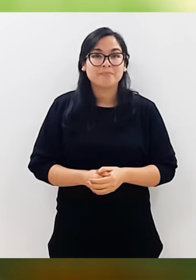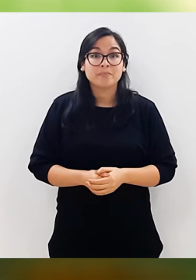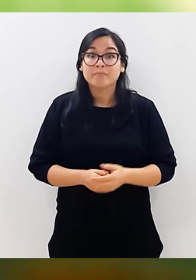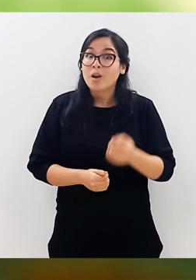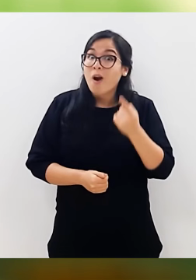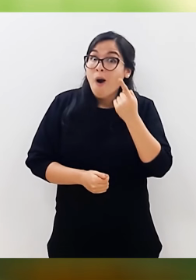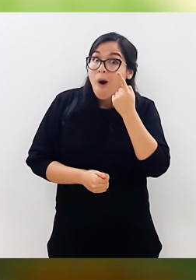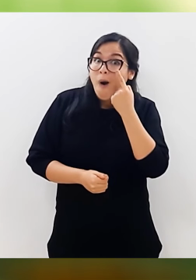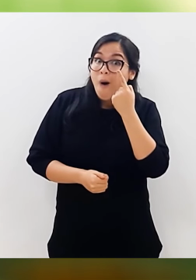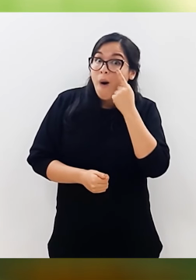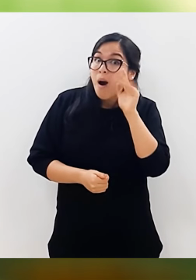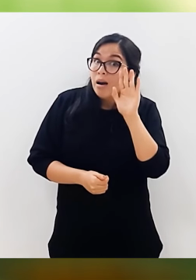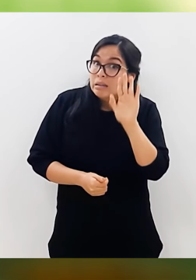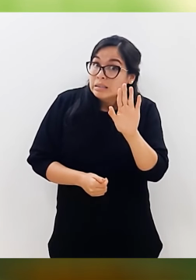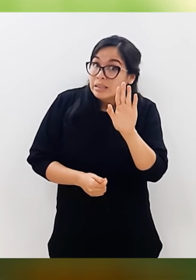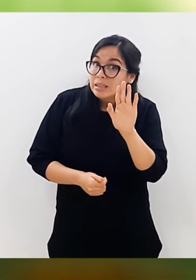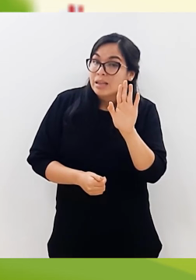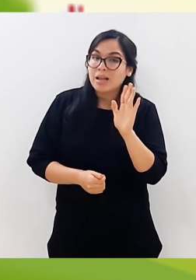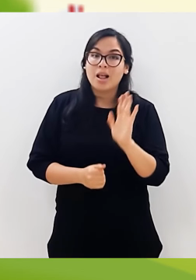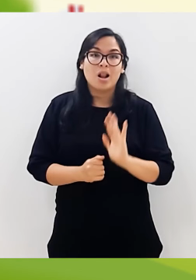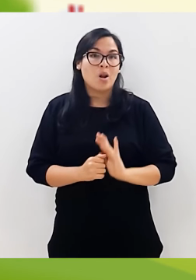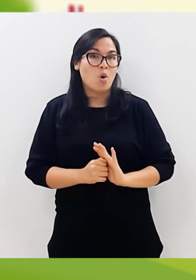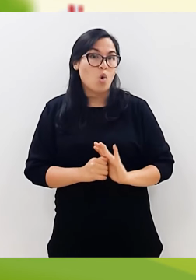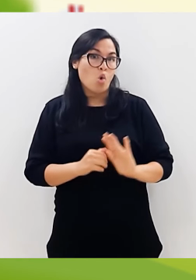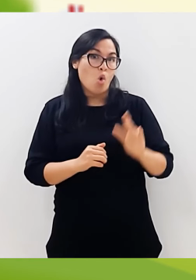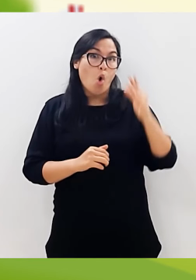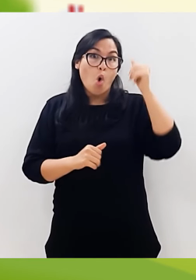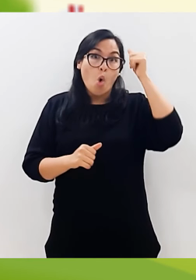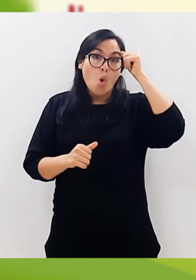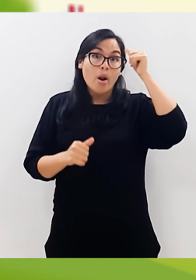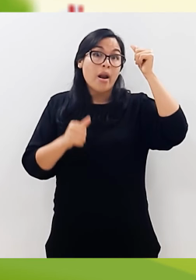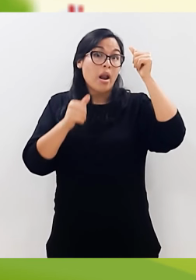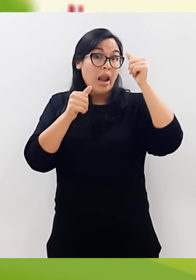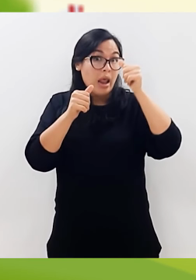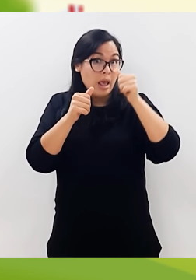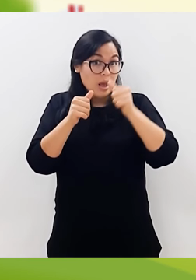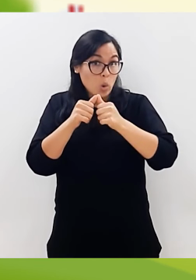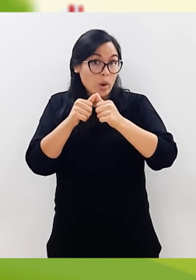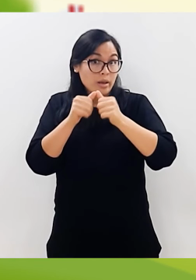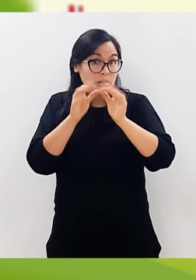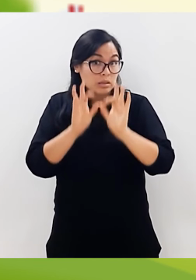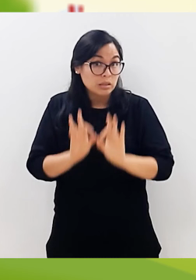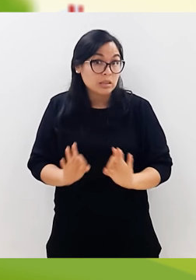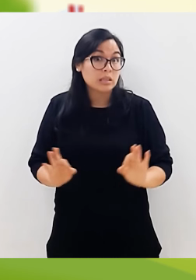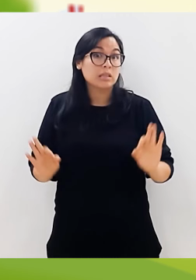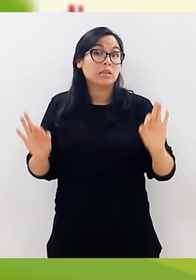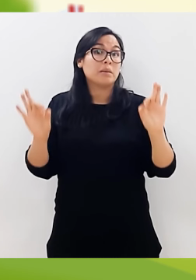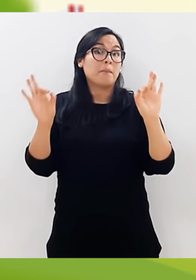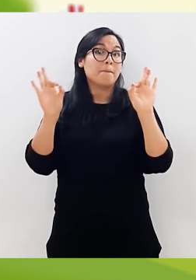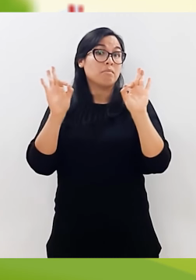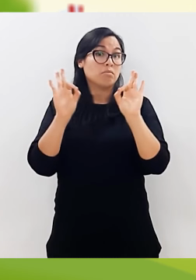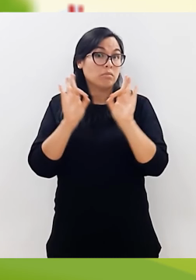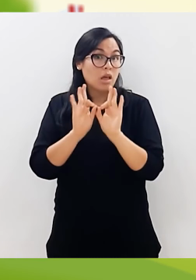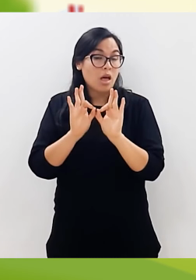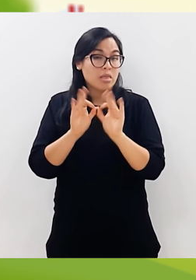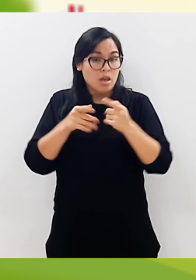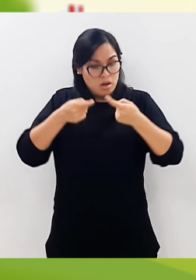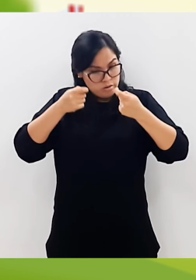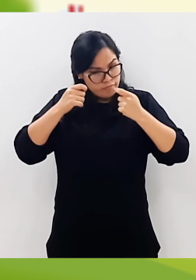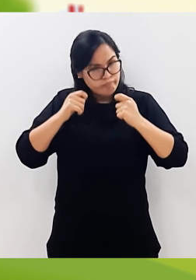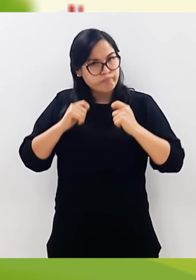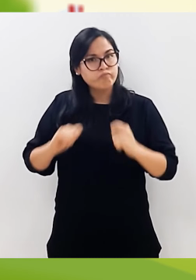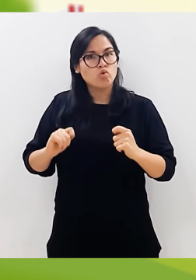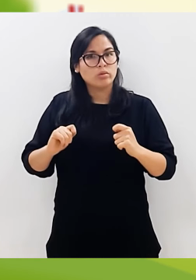¡Ojito, ojito, ojito! No hay que olvidar que es necesario reforzar